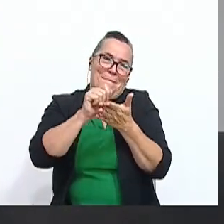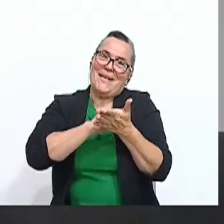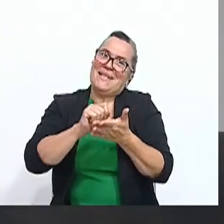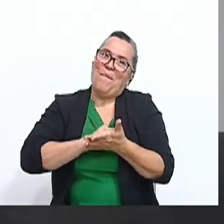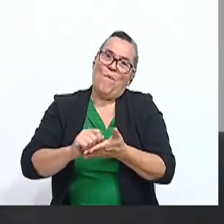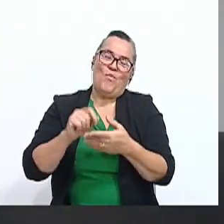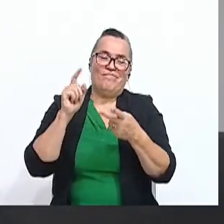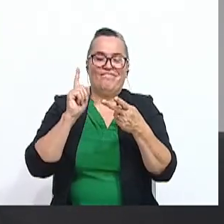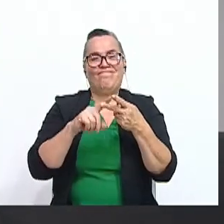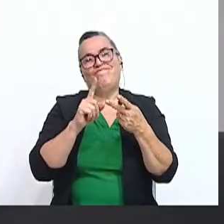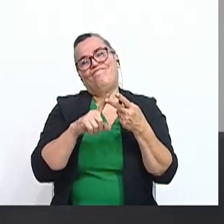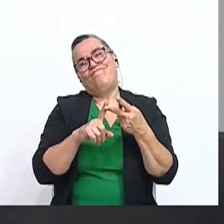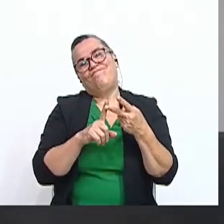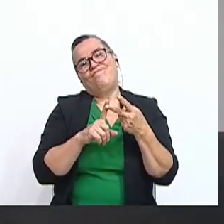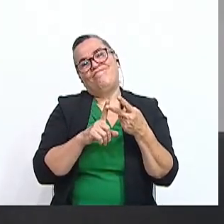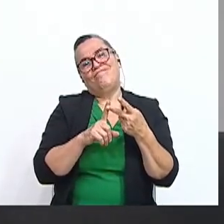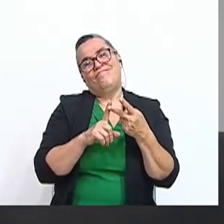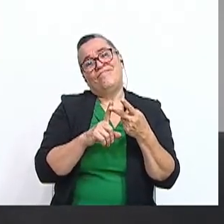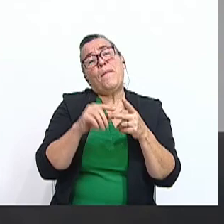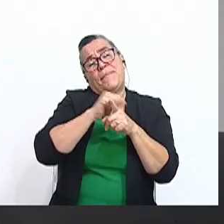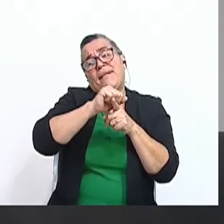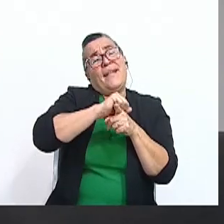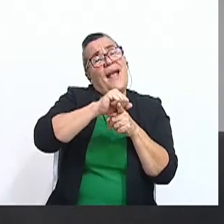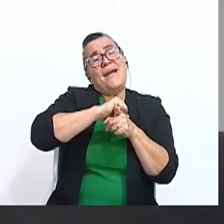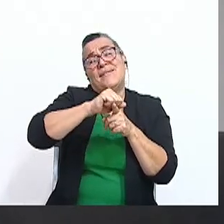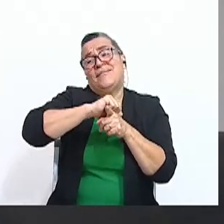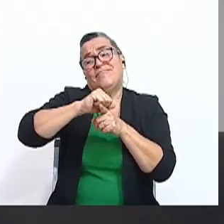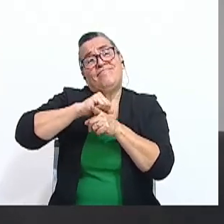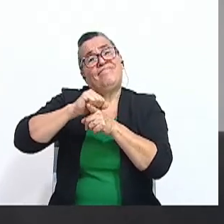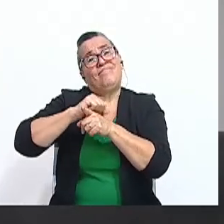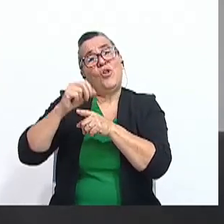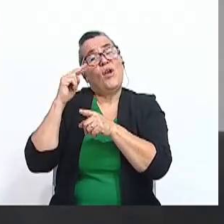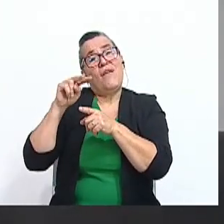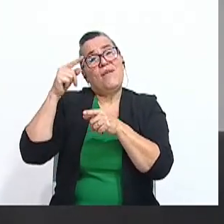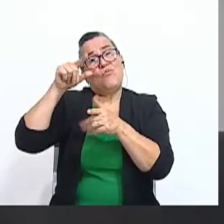apuntes y practicar todo lo que vimos